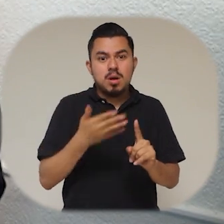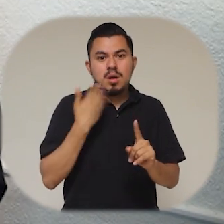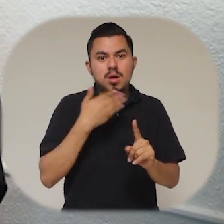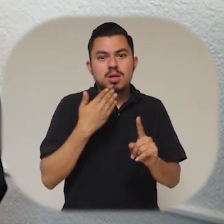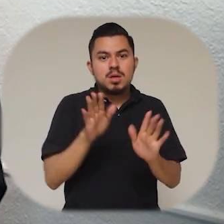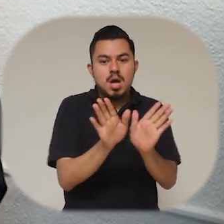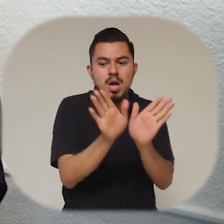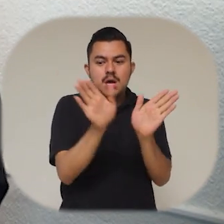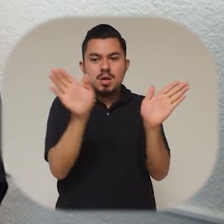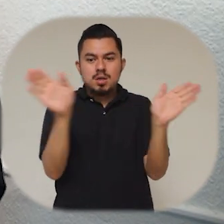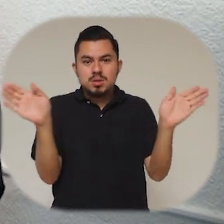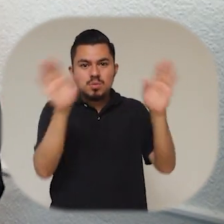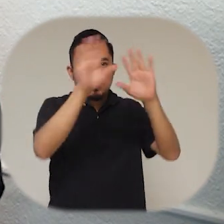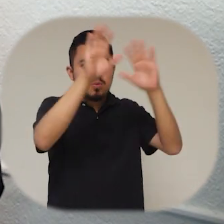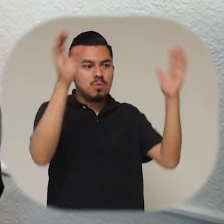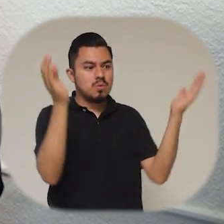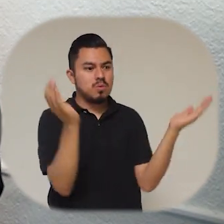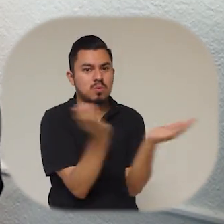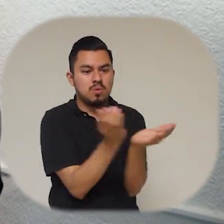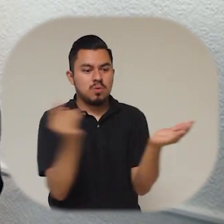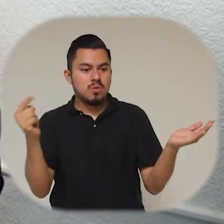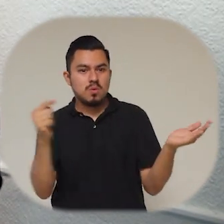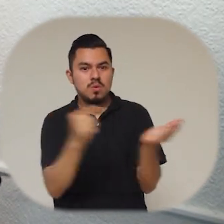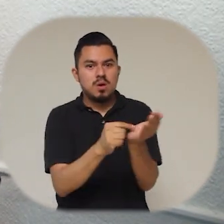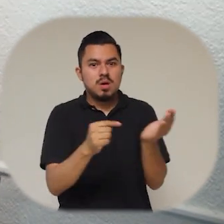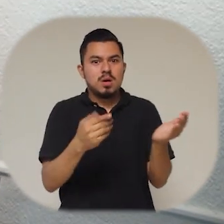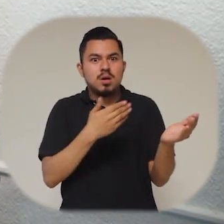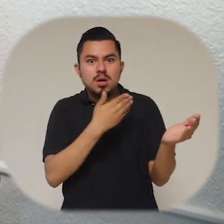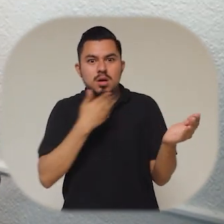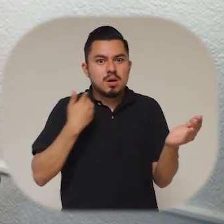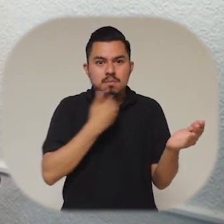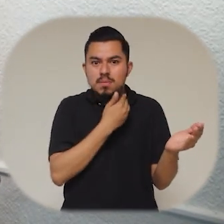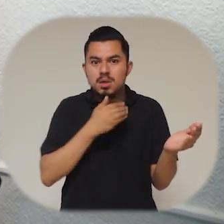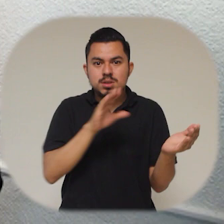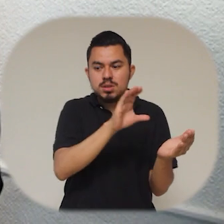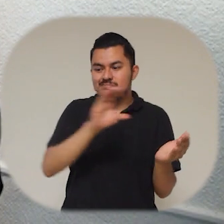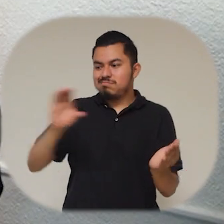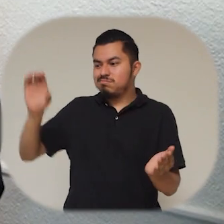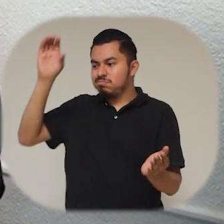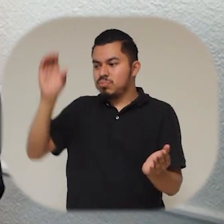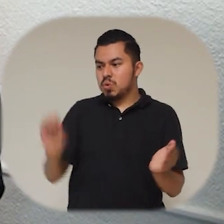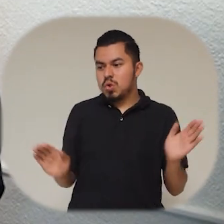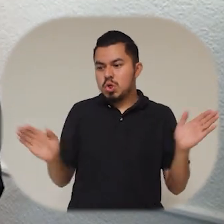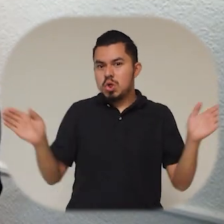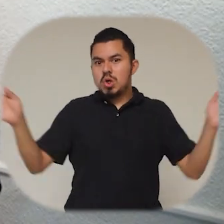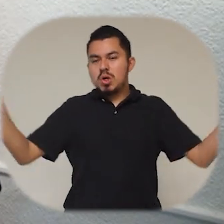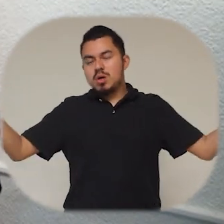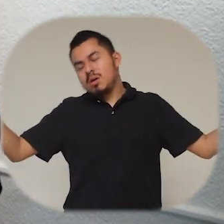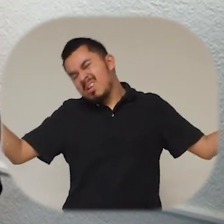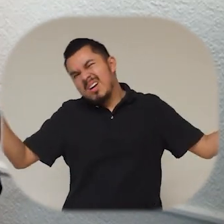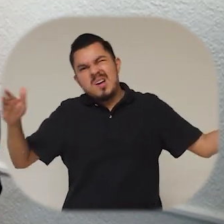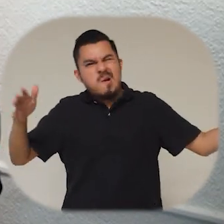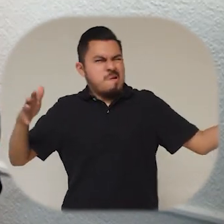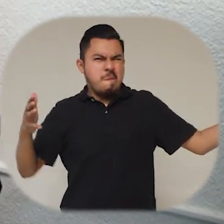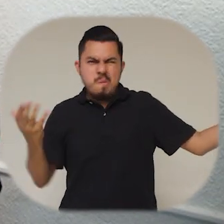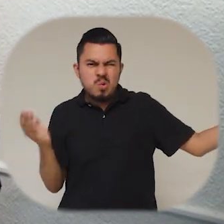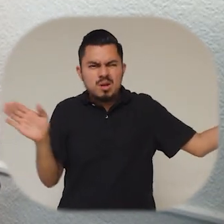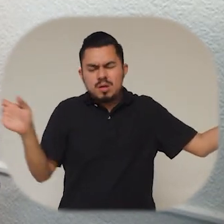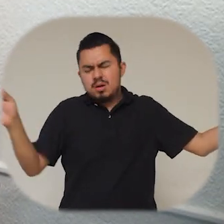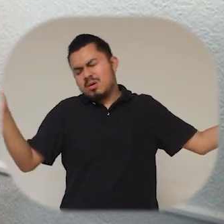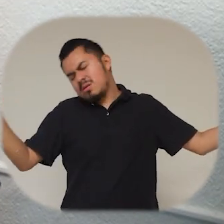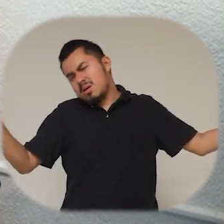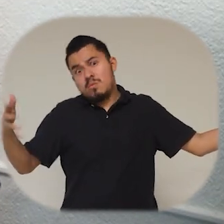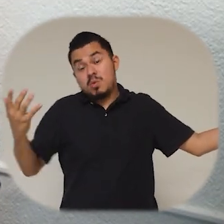el sumo sacerdote, él estuvo al frente de crucificar a Jesús igual. Se necesitaba la